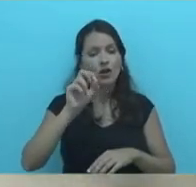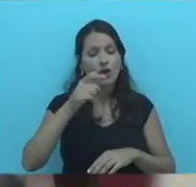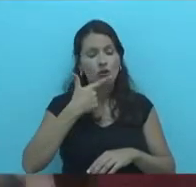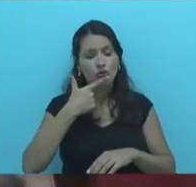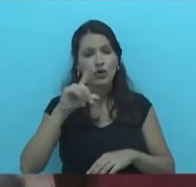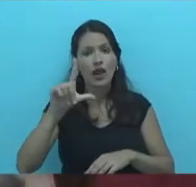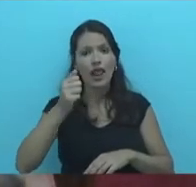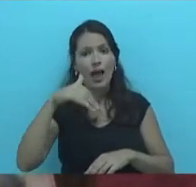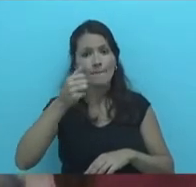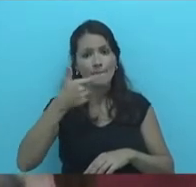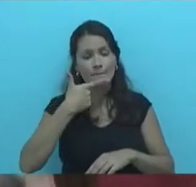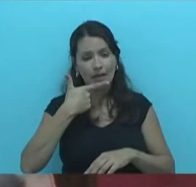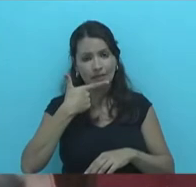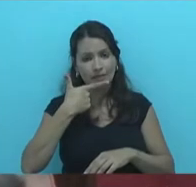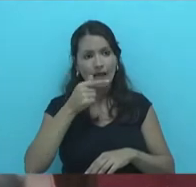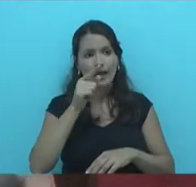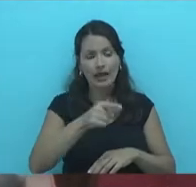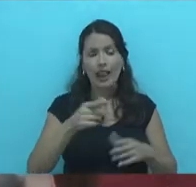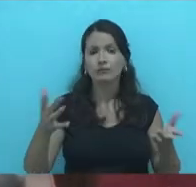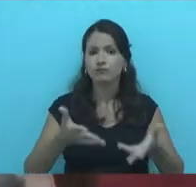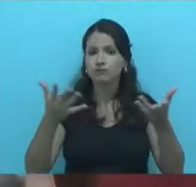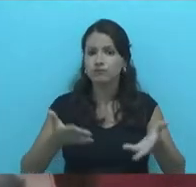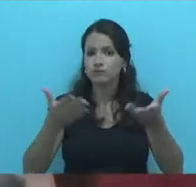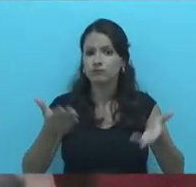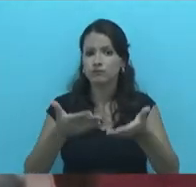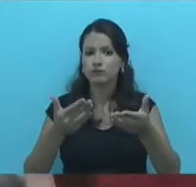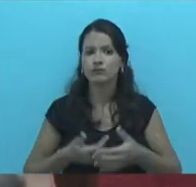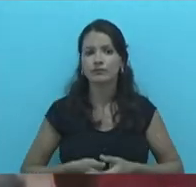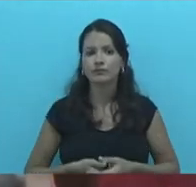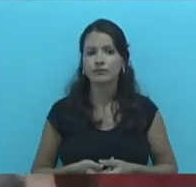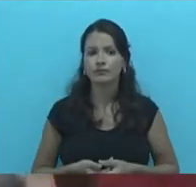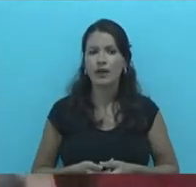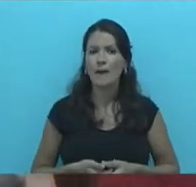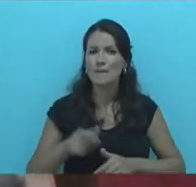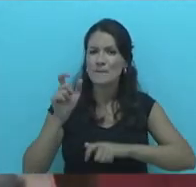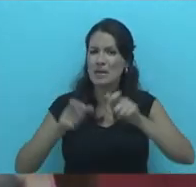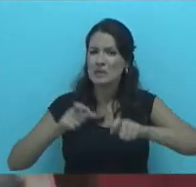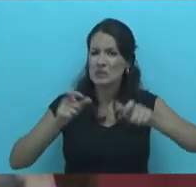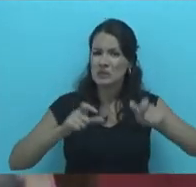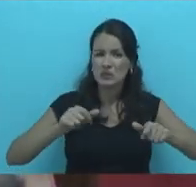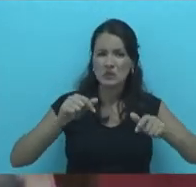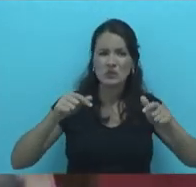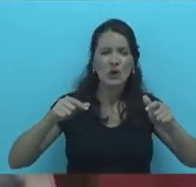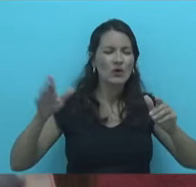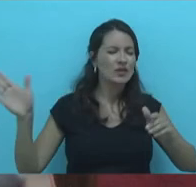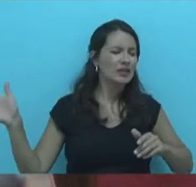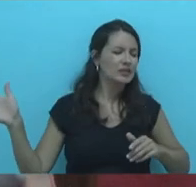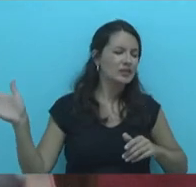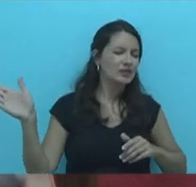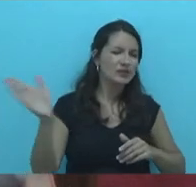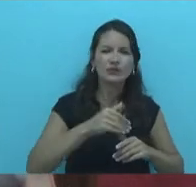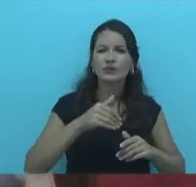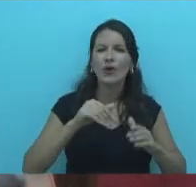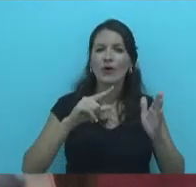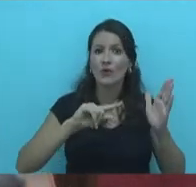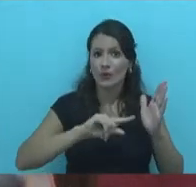a las calles, porque el pacto se firmó en Buenos Aires, la gente, los ciudadanos, los vecinos de la ciudad de Buenos